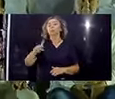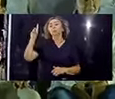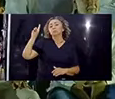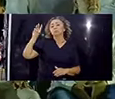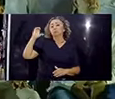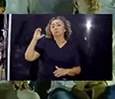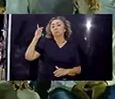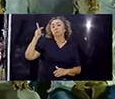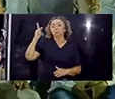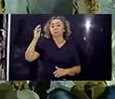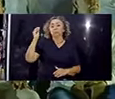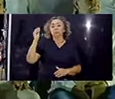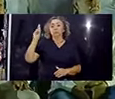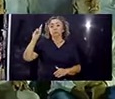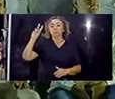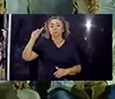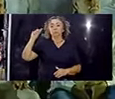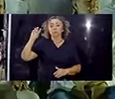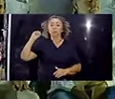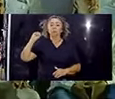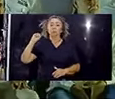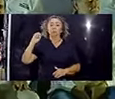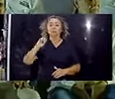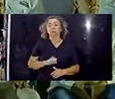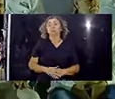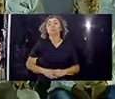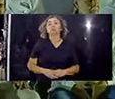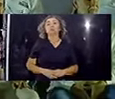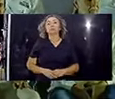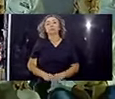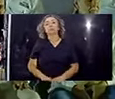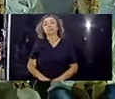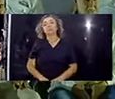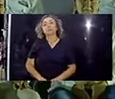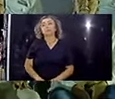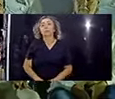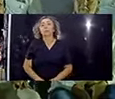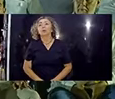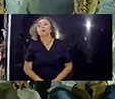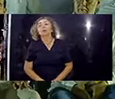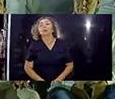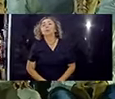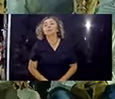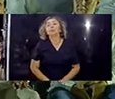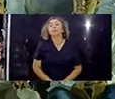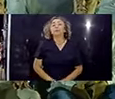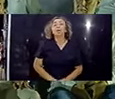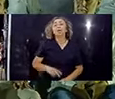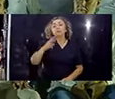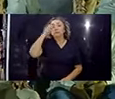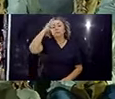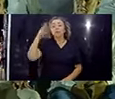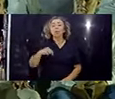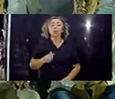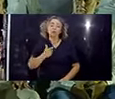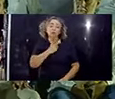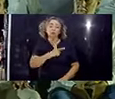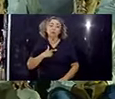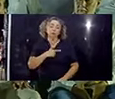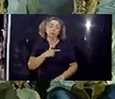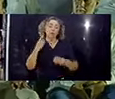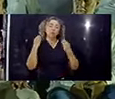mujeres mayores puedan ir a hacer yoga puedan ir a hacer deporte allá en la ciudad saben qué es lo que más les gustaba